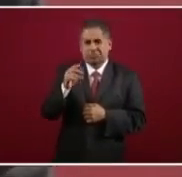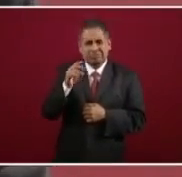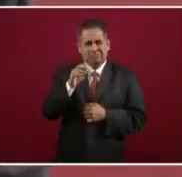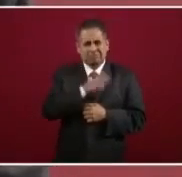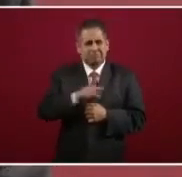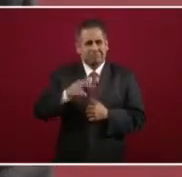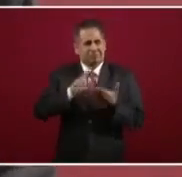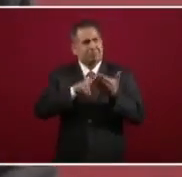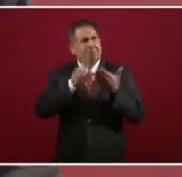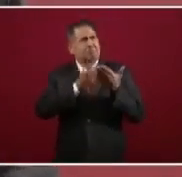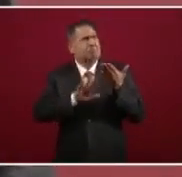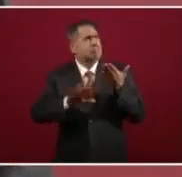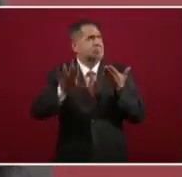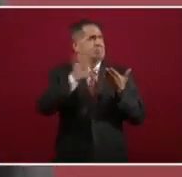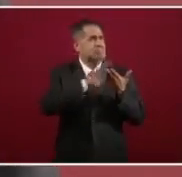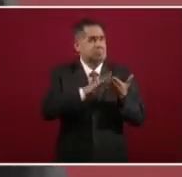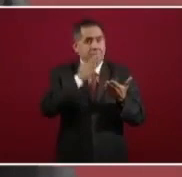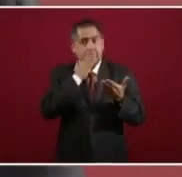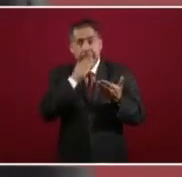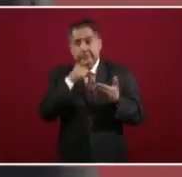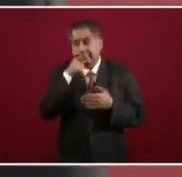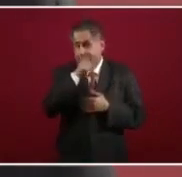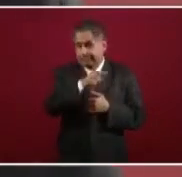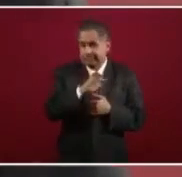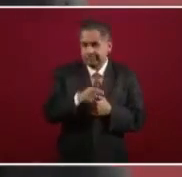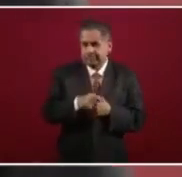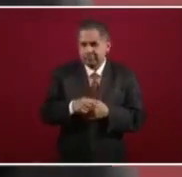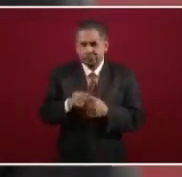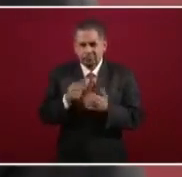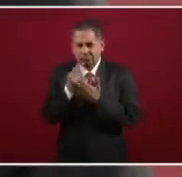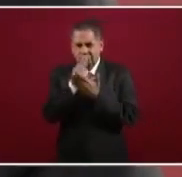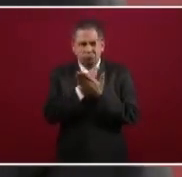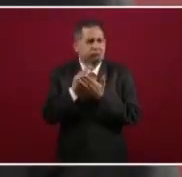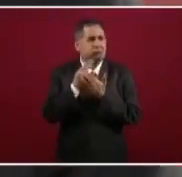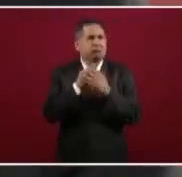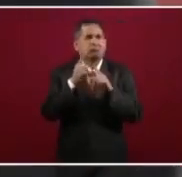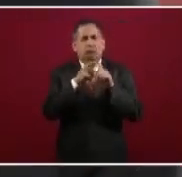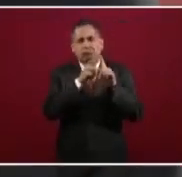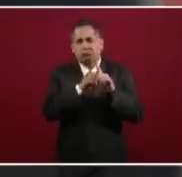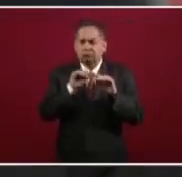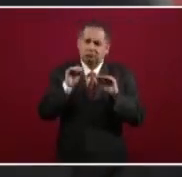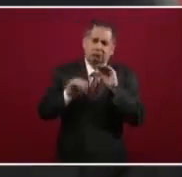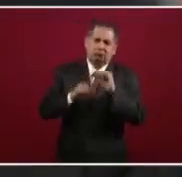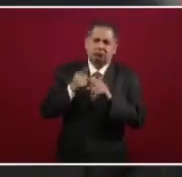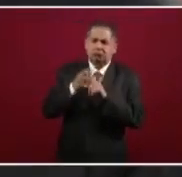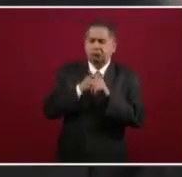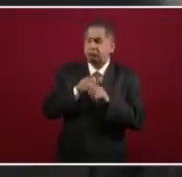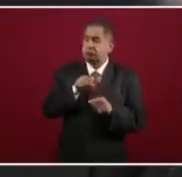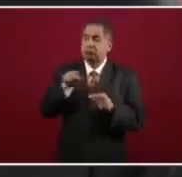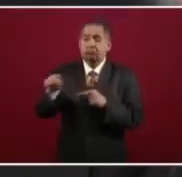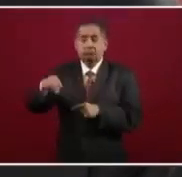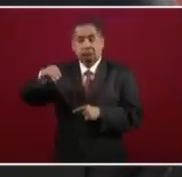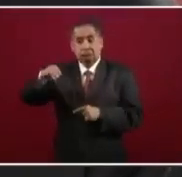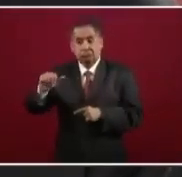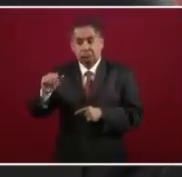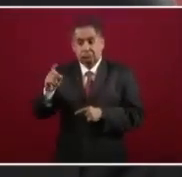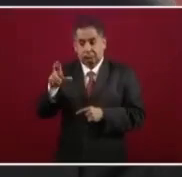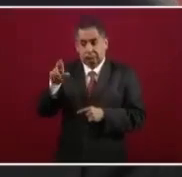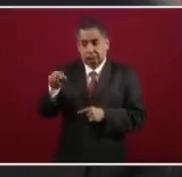gran muralista revolucionario de caricaturas ponían la madera